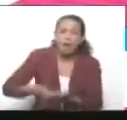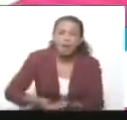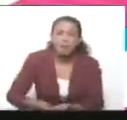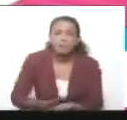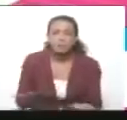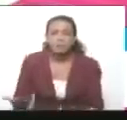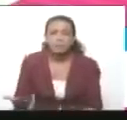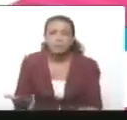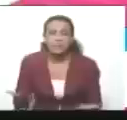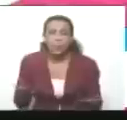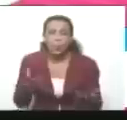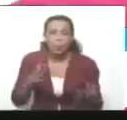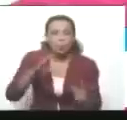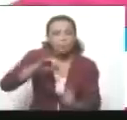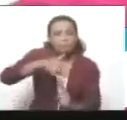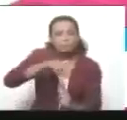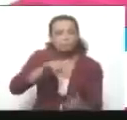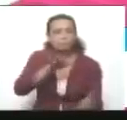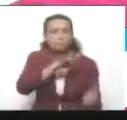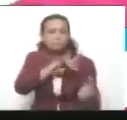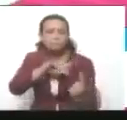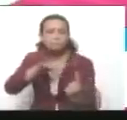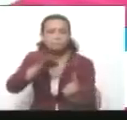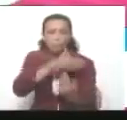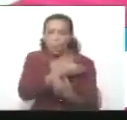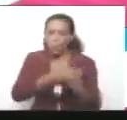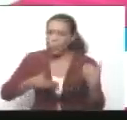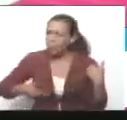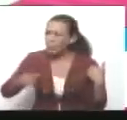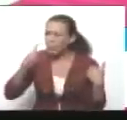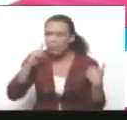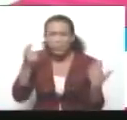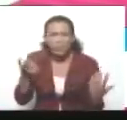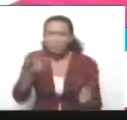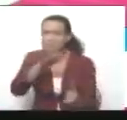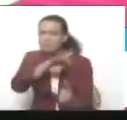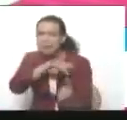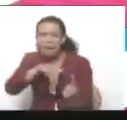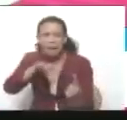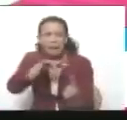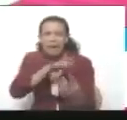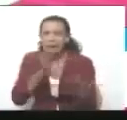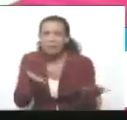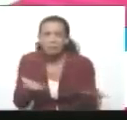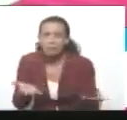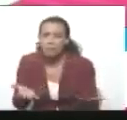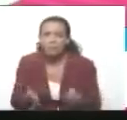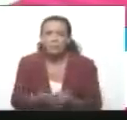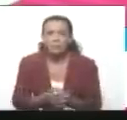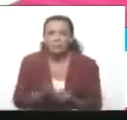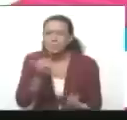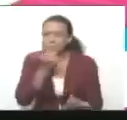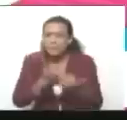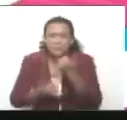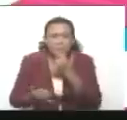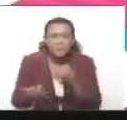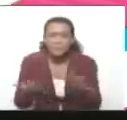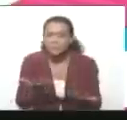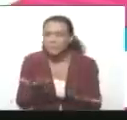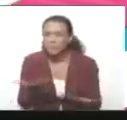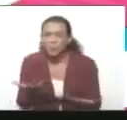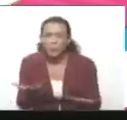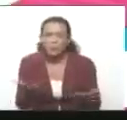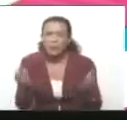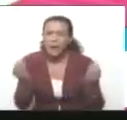que no se siga manipulando que no se siga mintiendo con falsas hipocresías